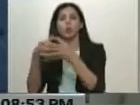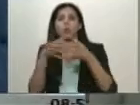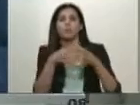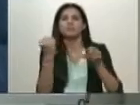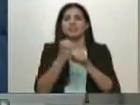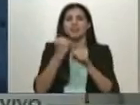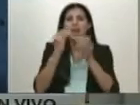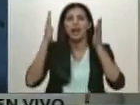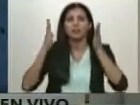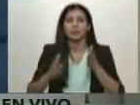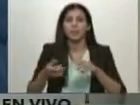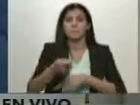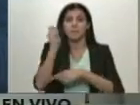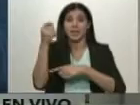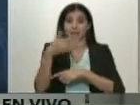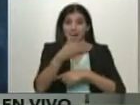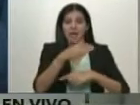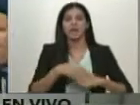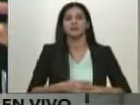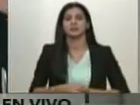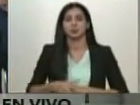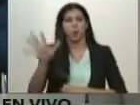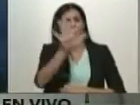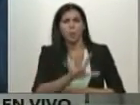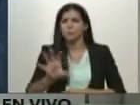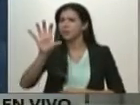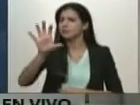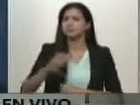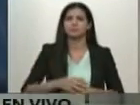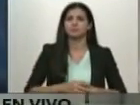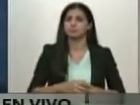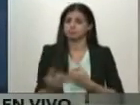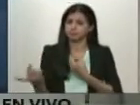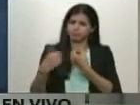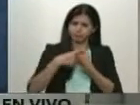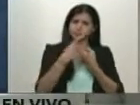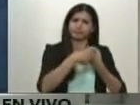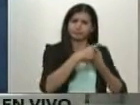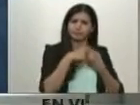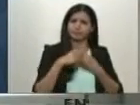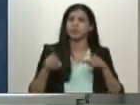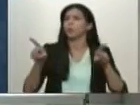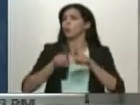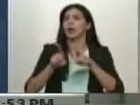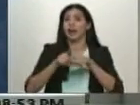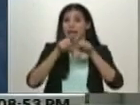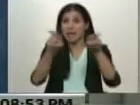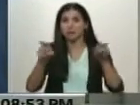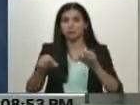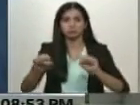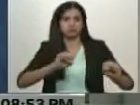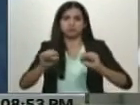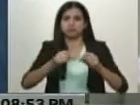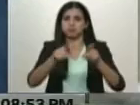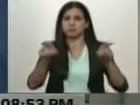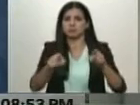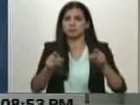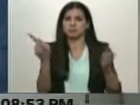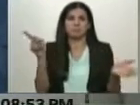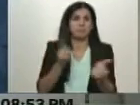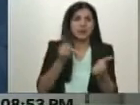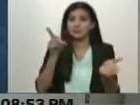y pescadoras del país para que se incorporen como los sujetos activos,